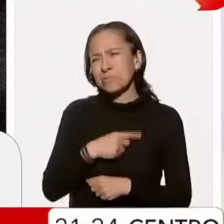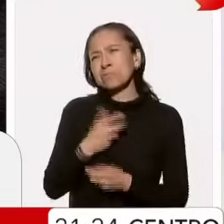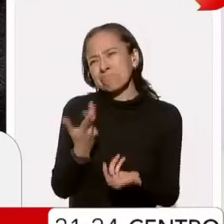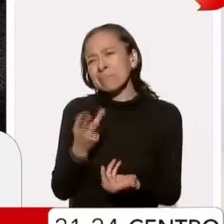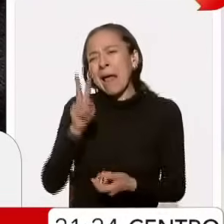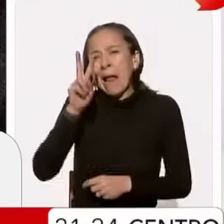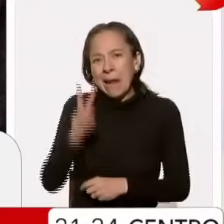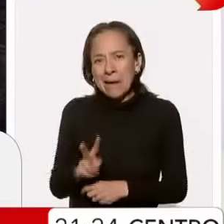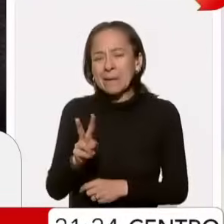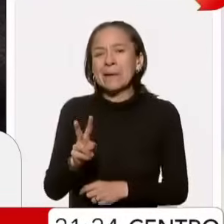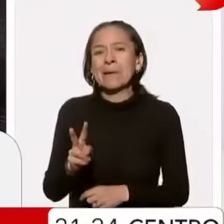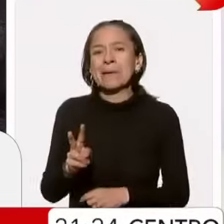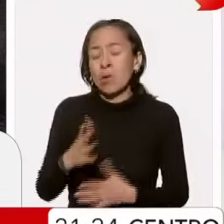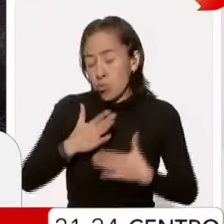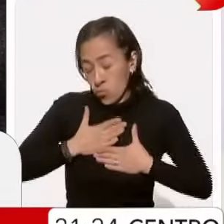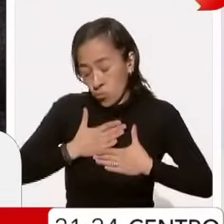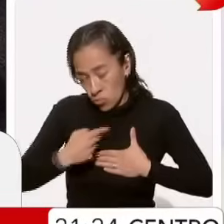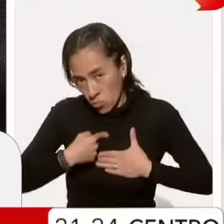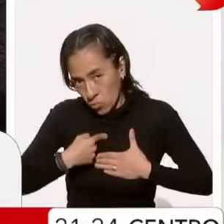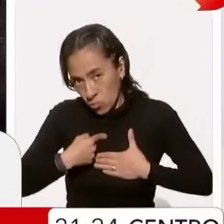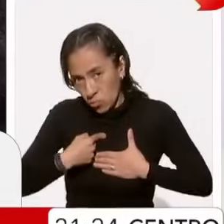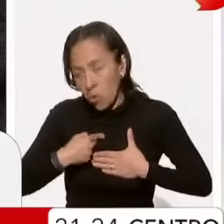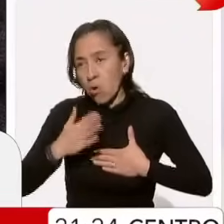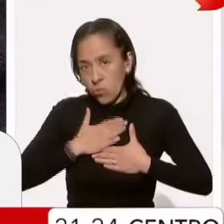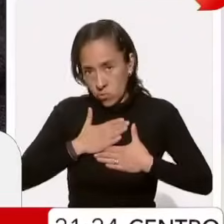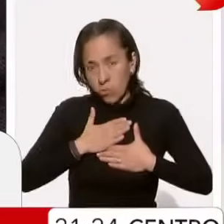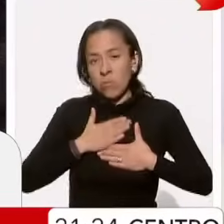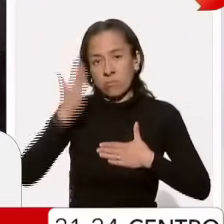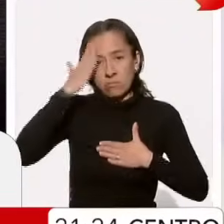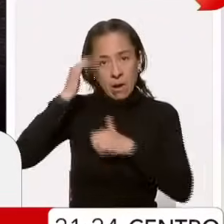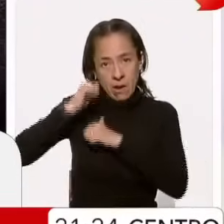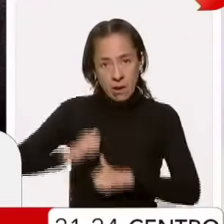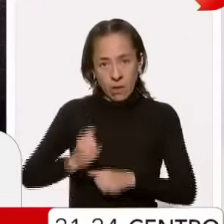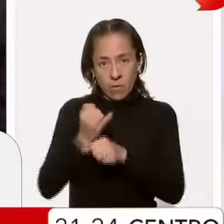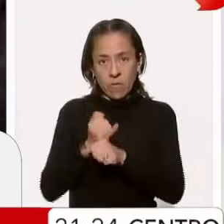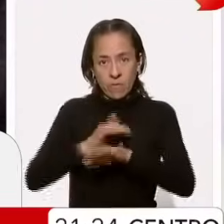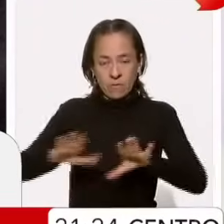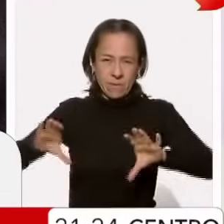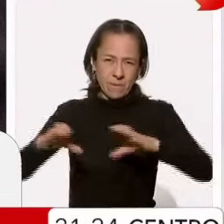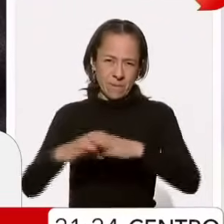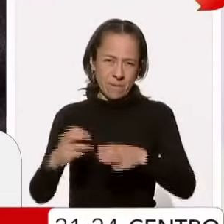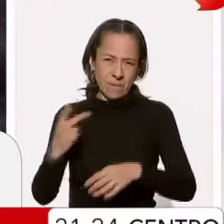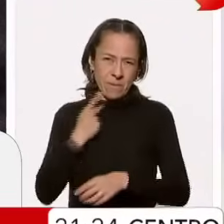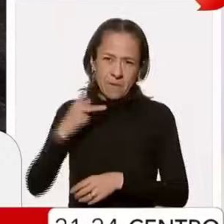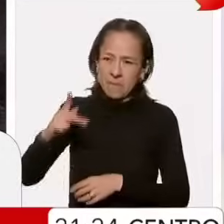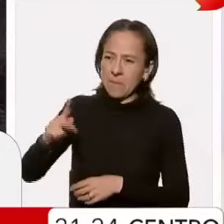Subestimamos el daño que estaba haciendo, yo por lo menos. Yo era vocero del PRD, hablo en lo personal.